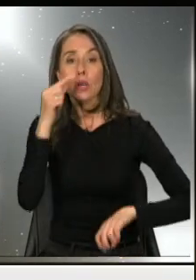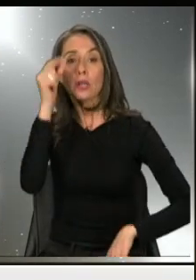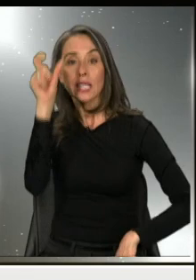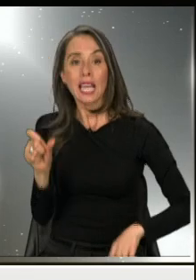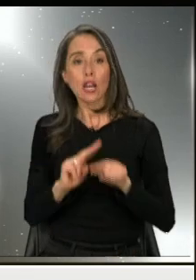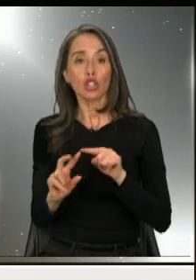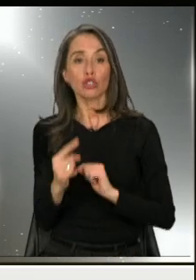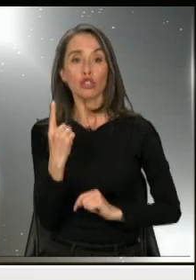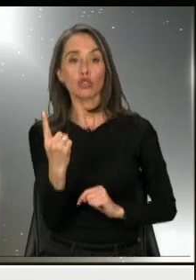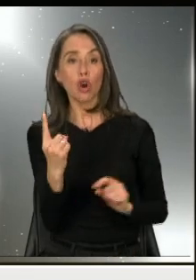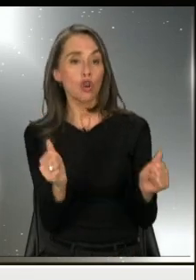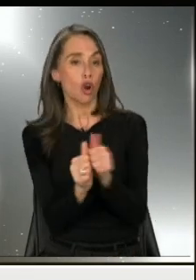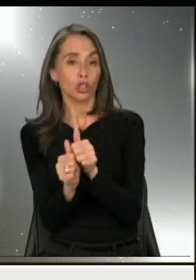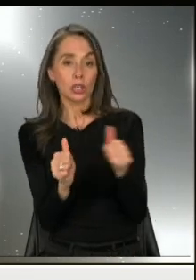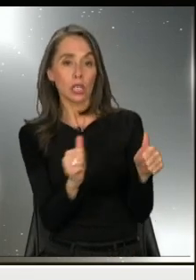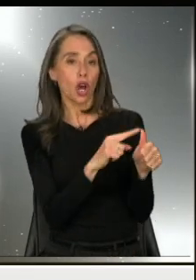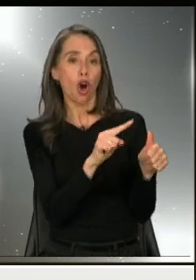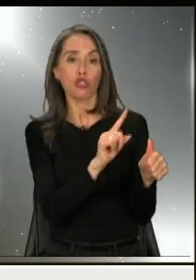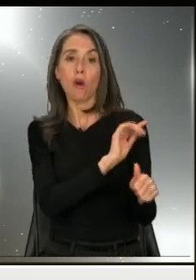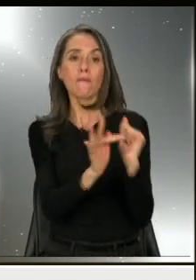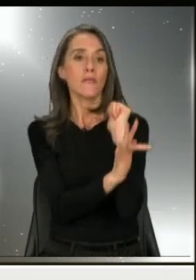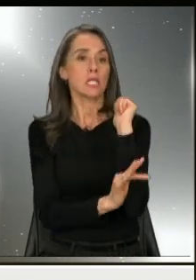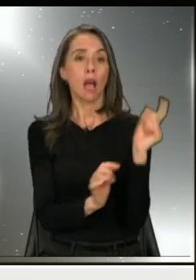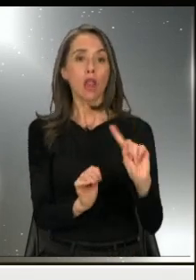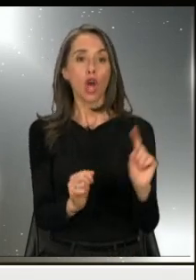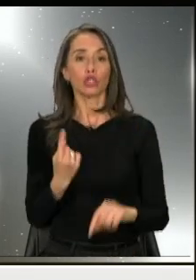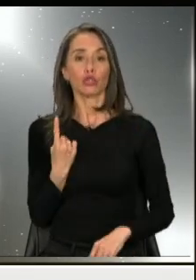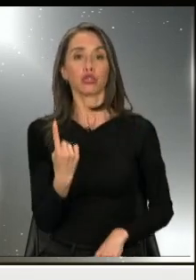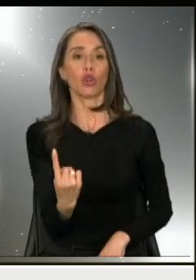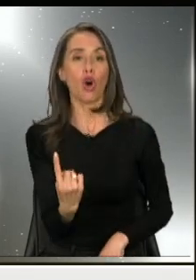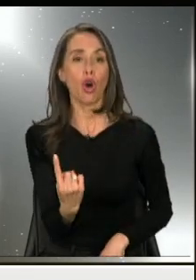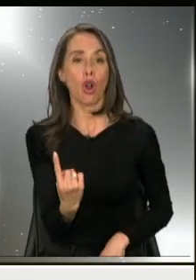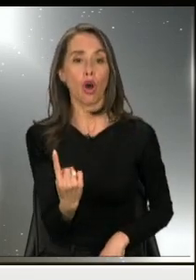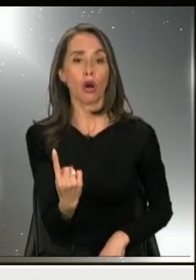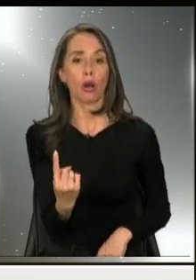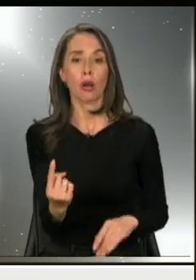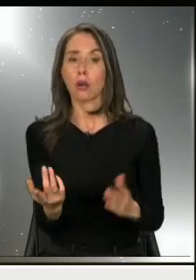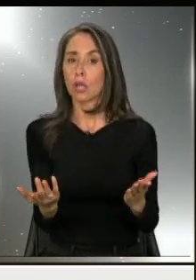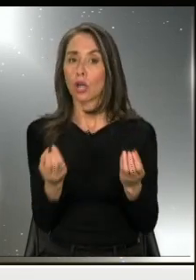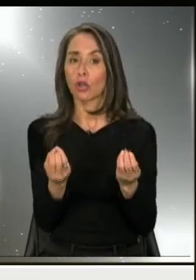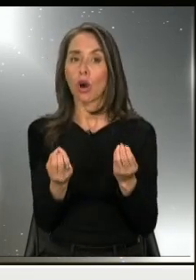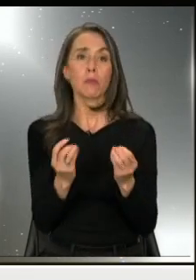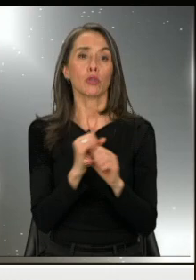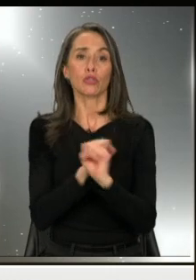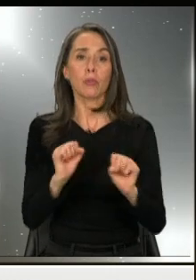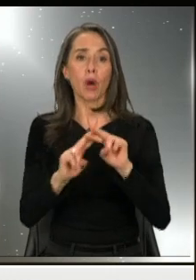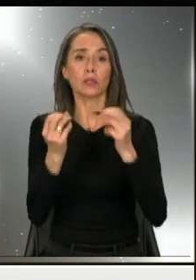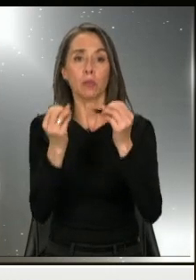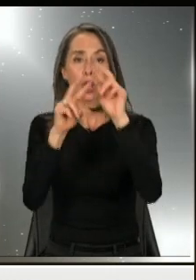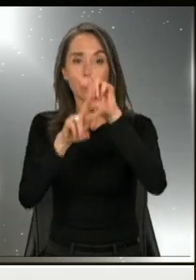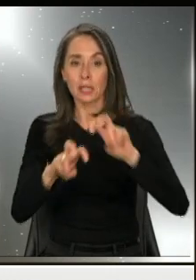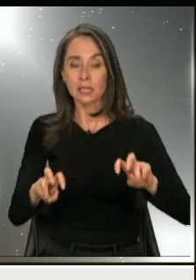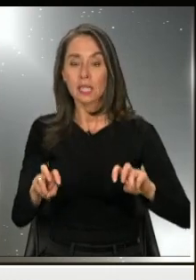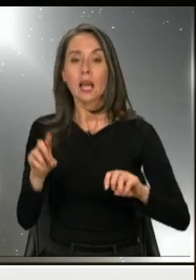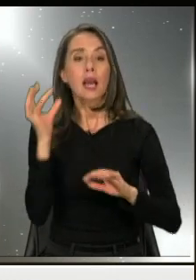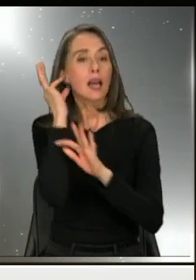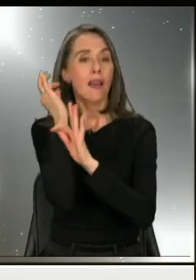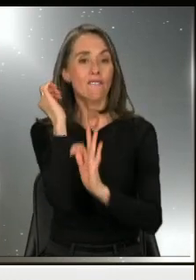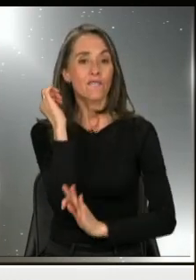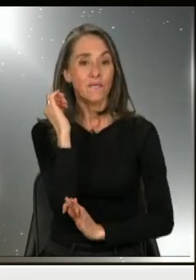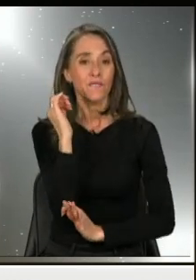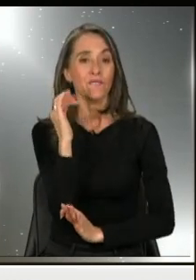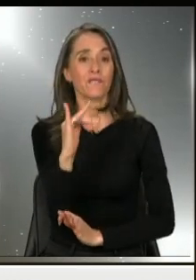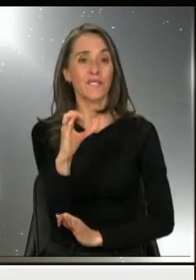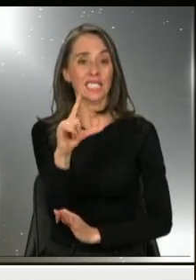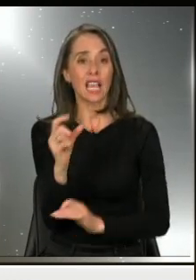sólo sin concursos de ningún otro fiscal lo que evidentemente es contrario a efectuar una buena investigación carlos agobia fiscal peribán 6 cuando